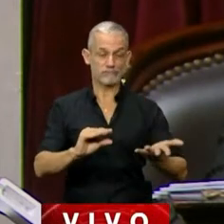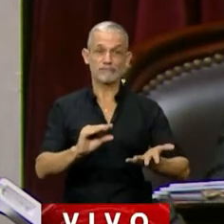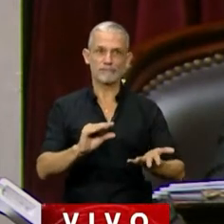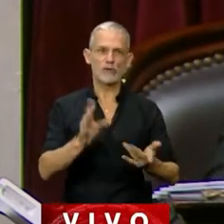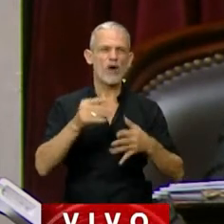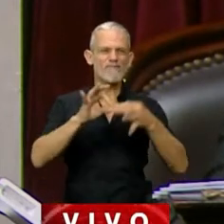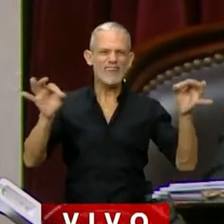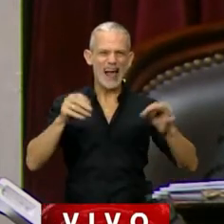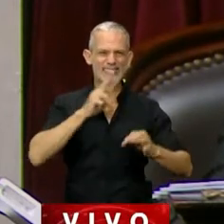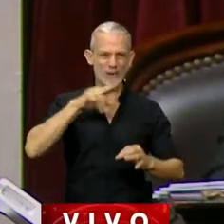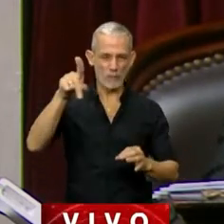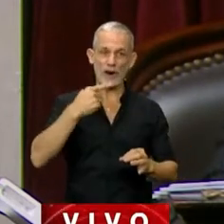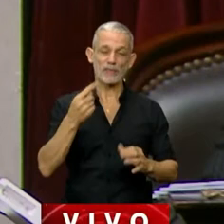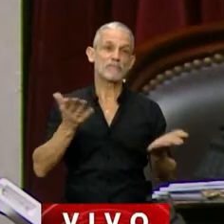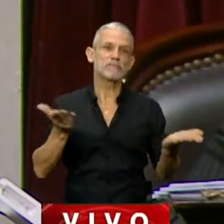interpelaba con una frase: